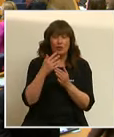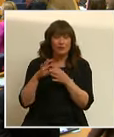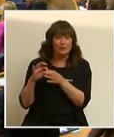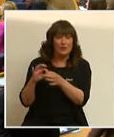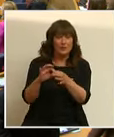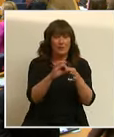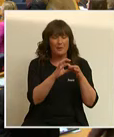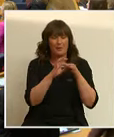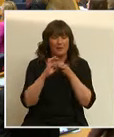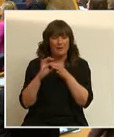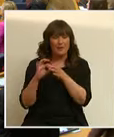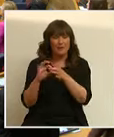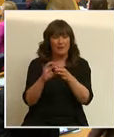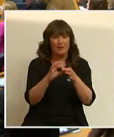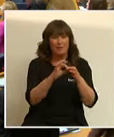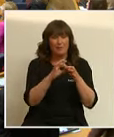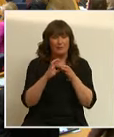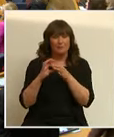tocha una